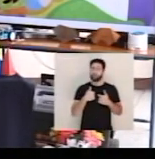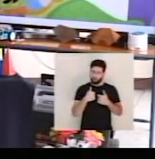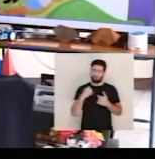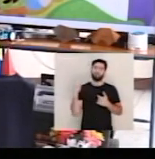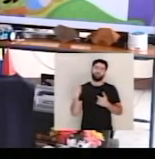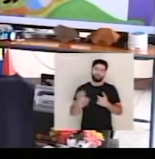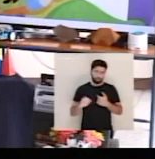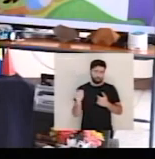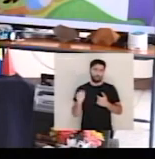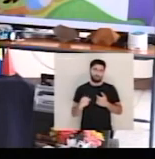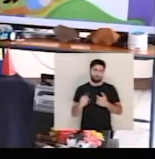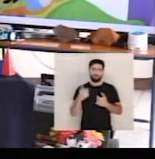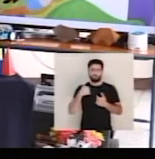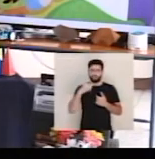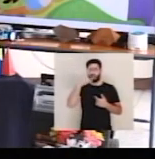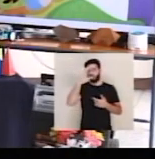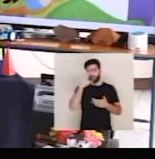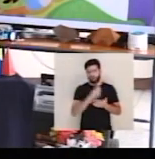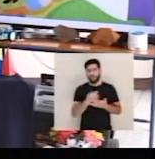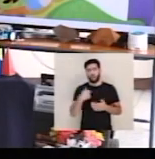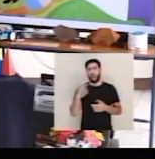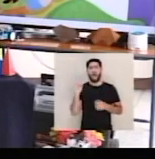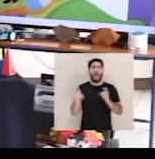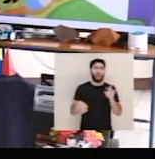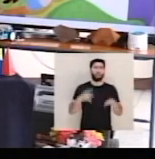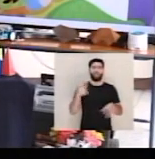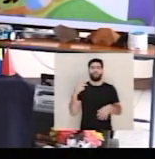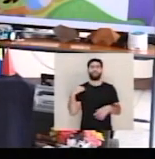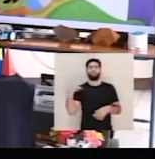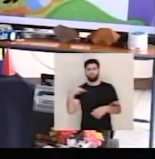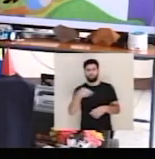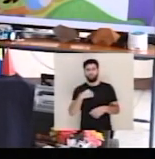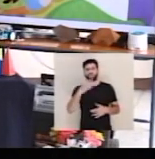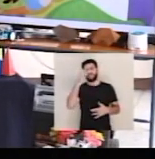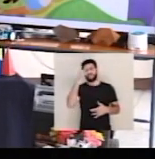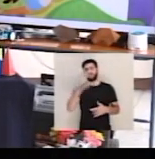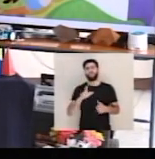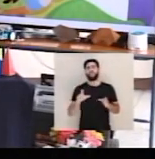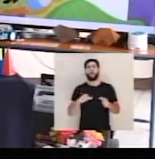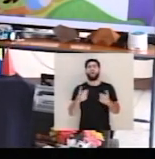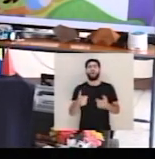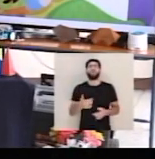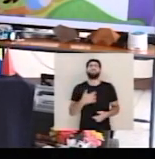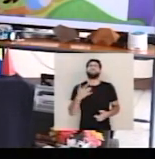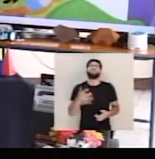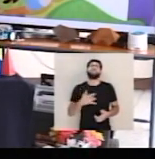Yo sí. Creo que todos alguna vez nos hemos enfermado. ¿Y cómo nos sentimos?